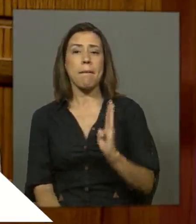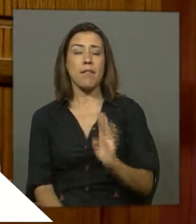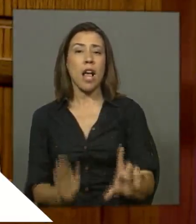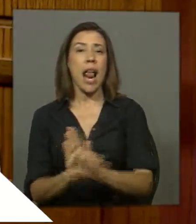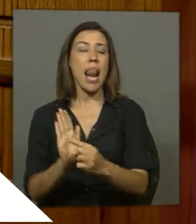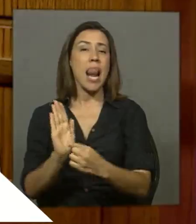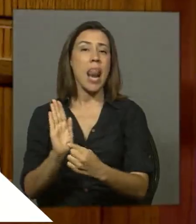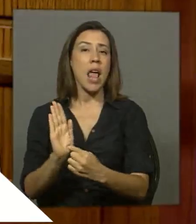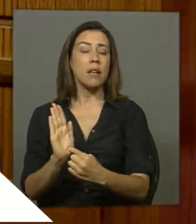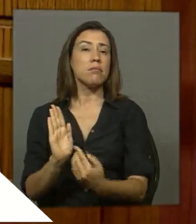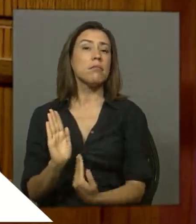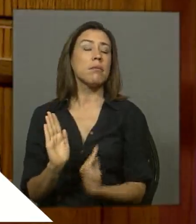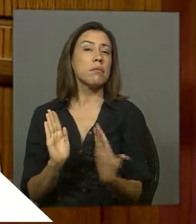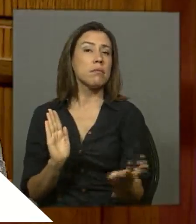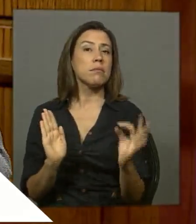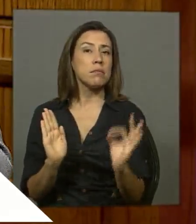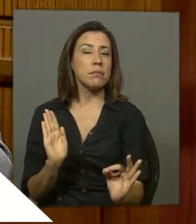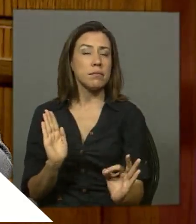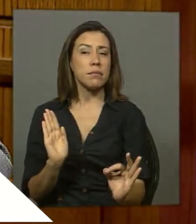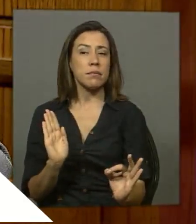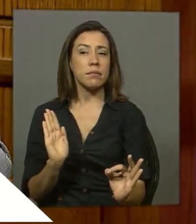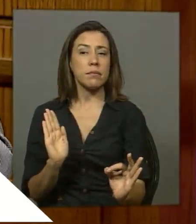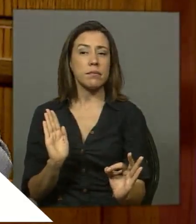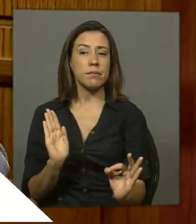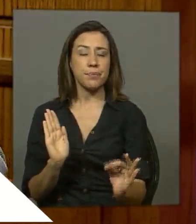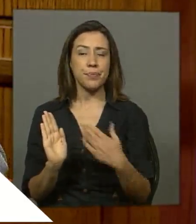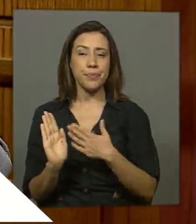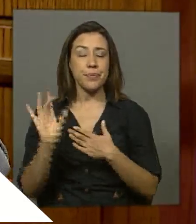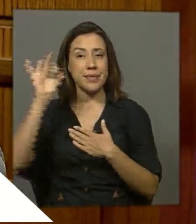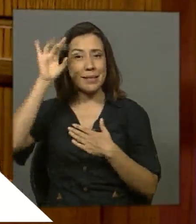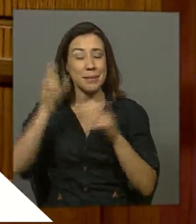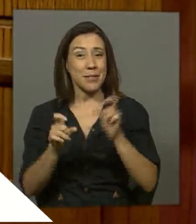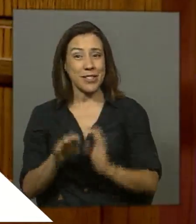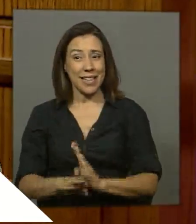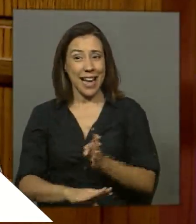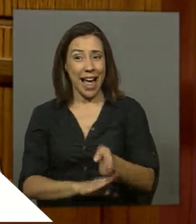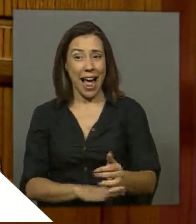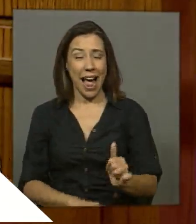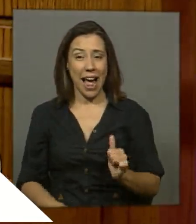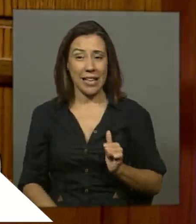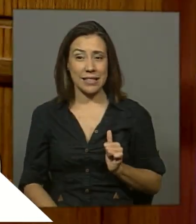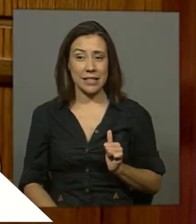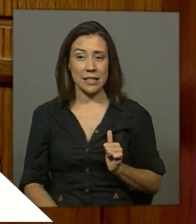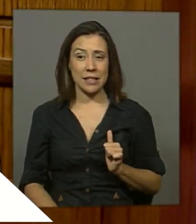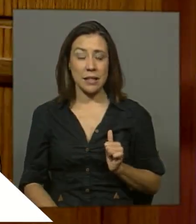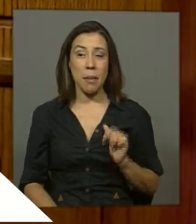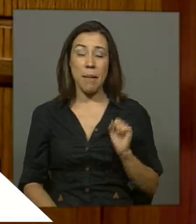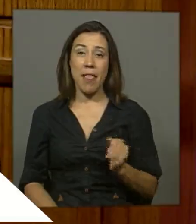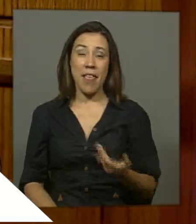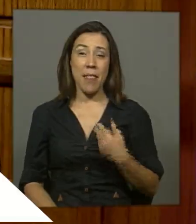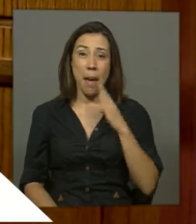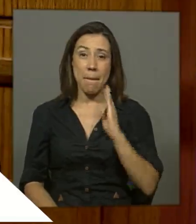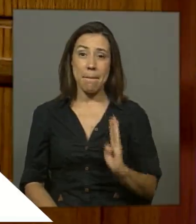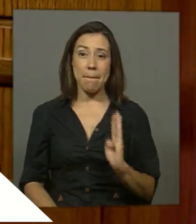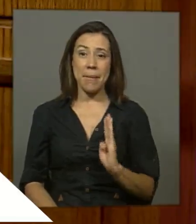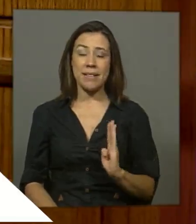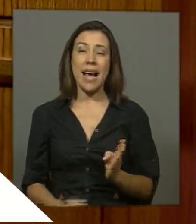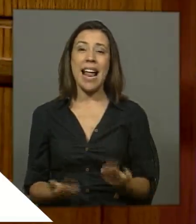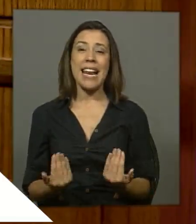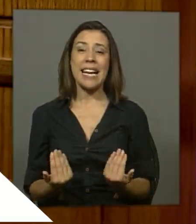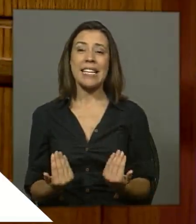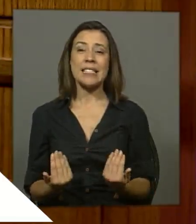por ley les asiste y quiero que sepan los que están aquí presentes que para optar a este beneficio